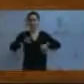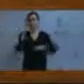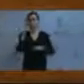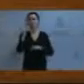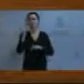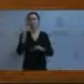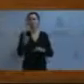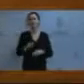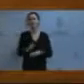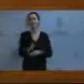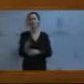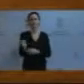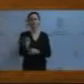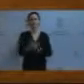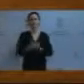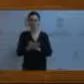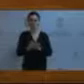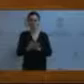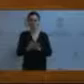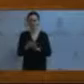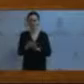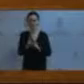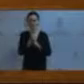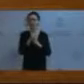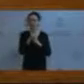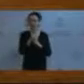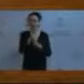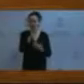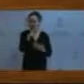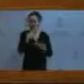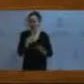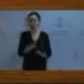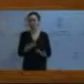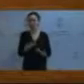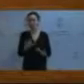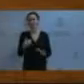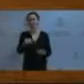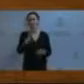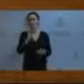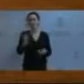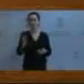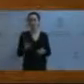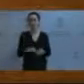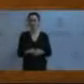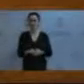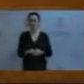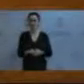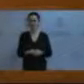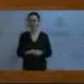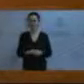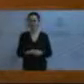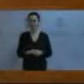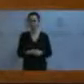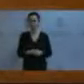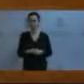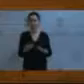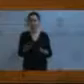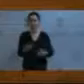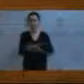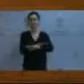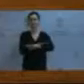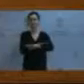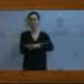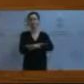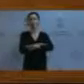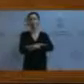unas prestaciones, estamos hablando de la situación que vive un país que está atenazado por un Gobierno que está